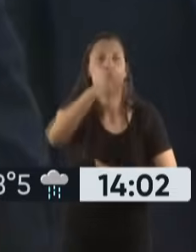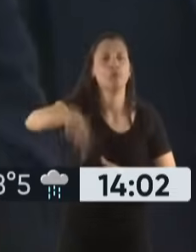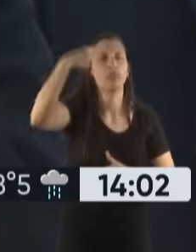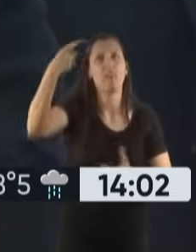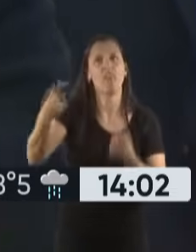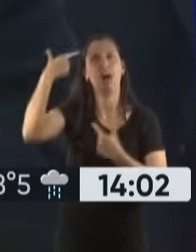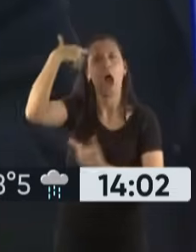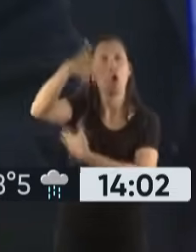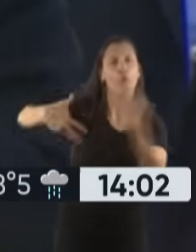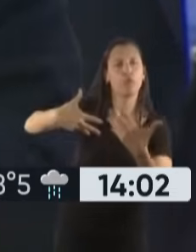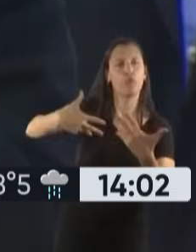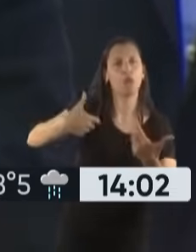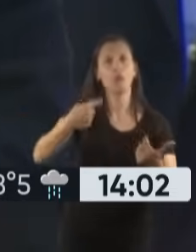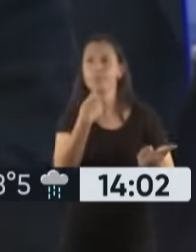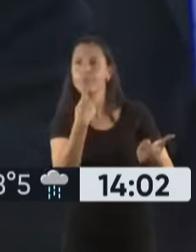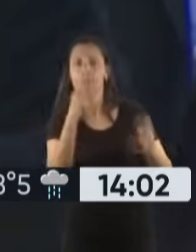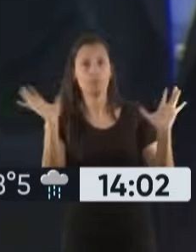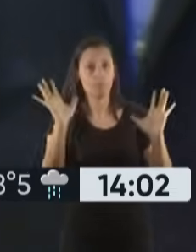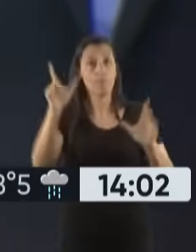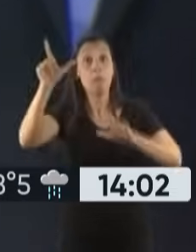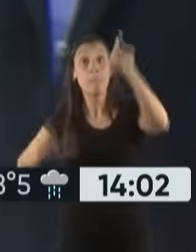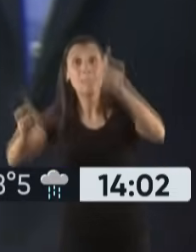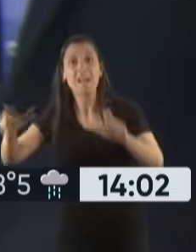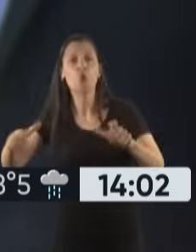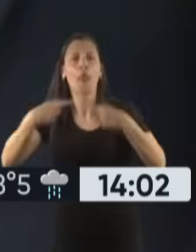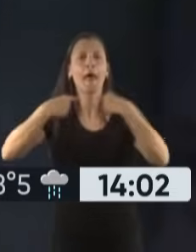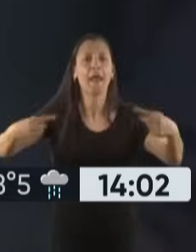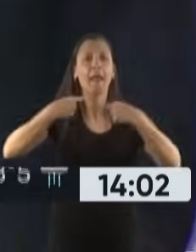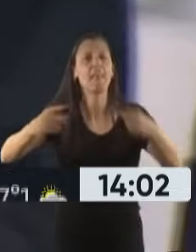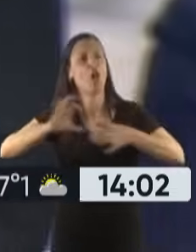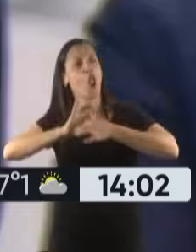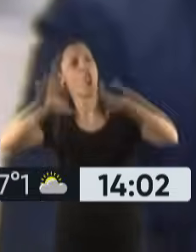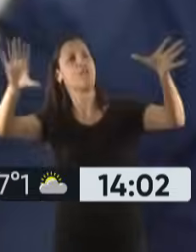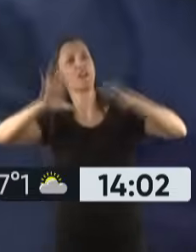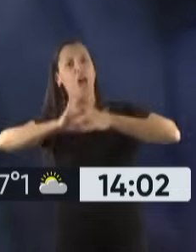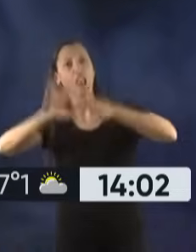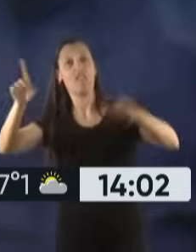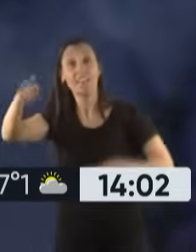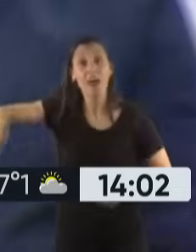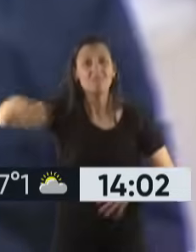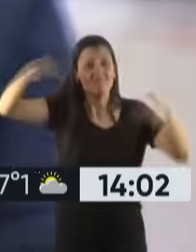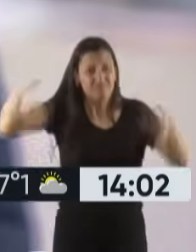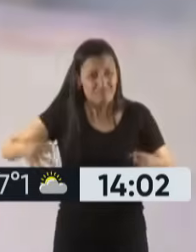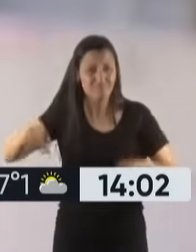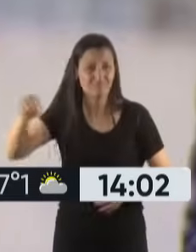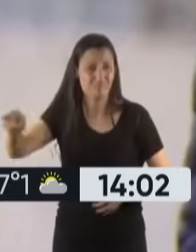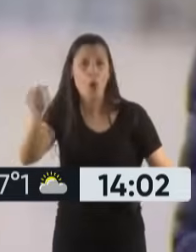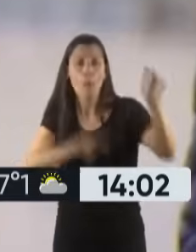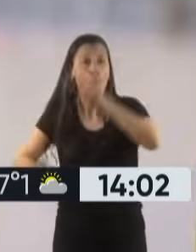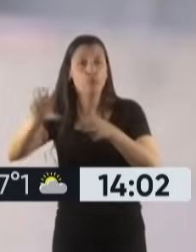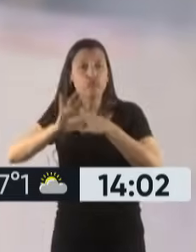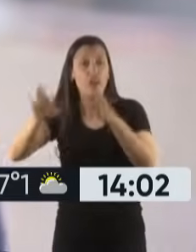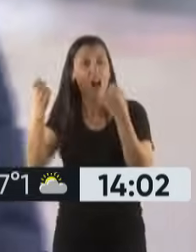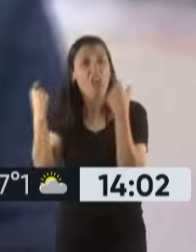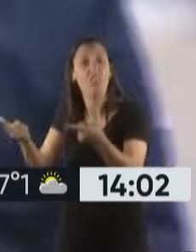¿eh? Los que gritan libertad, carajo, son los que quieren libertad para los ricos y